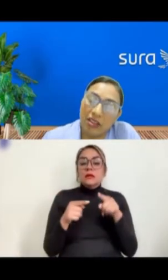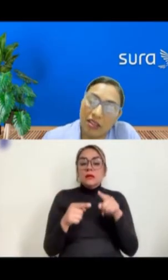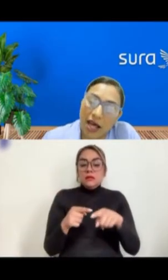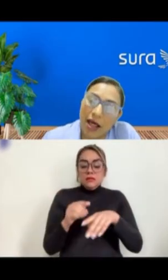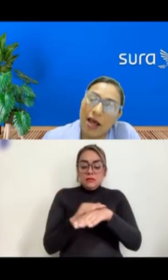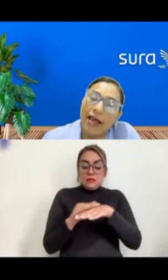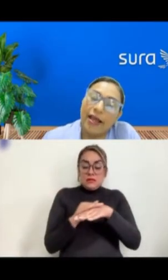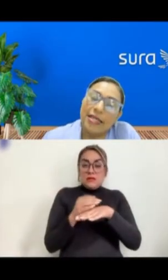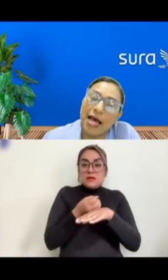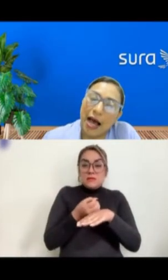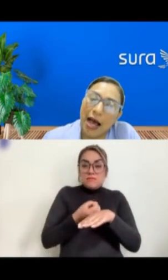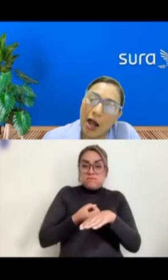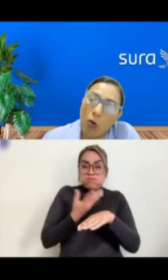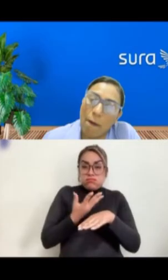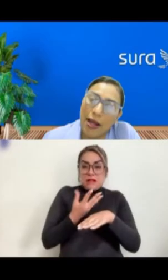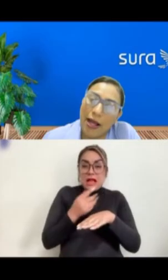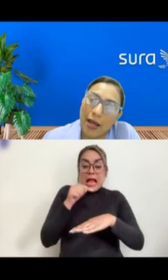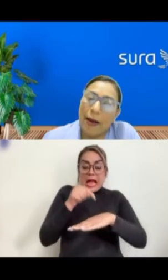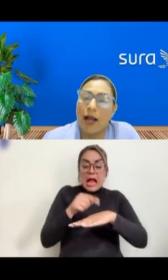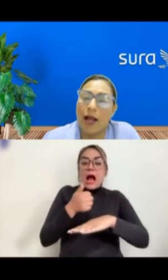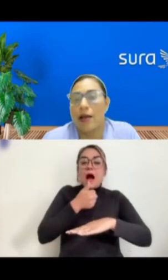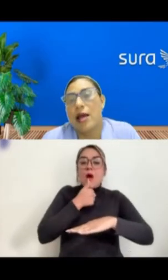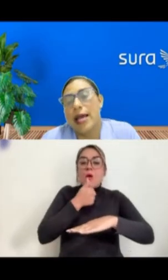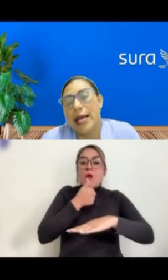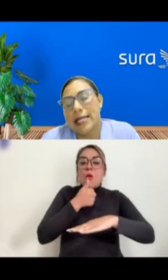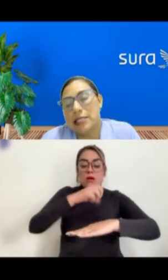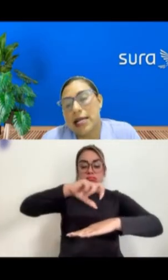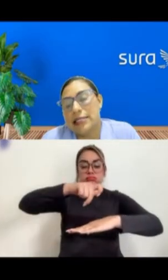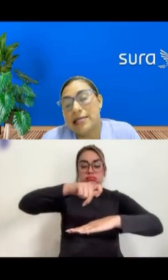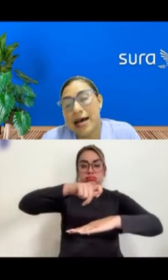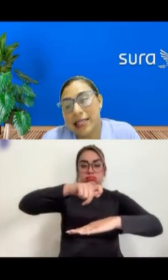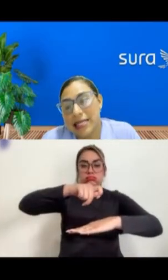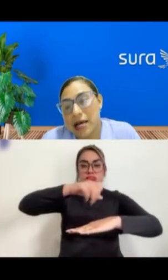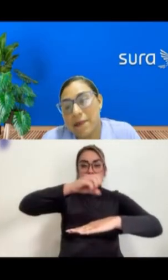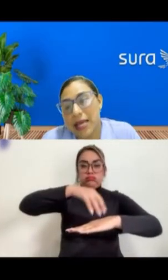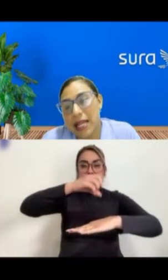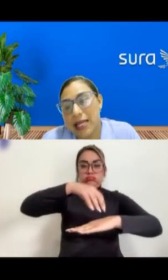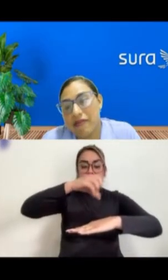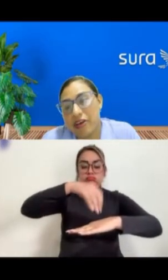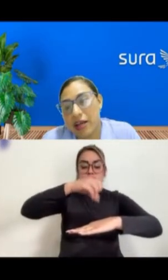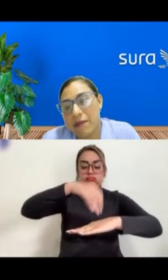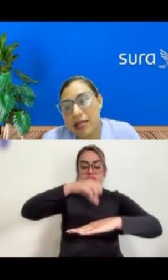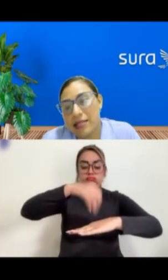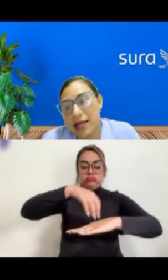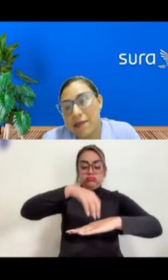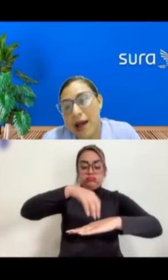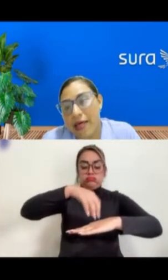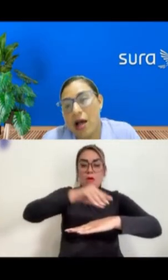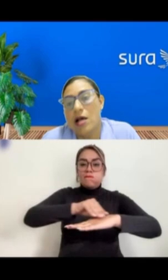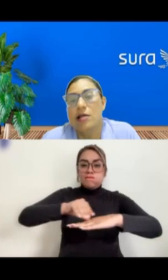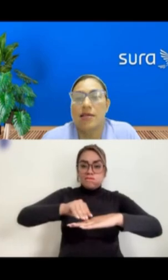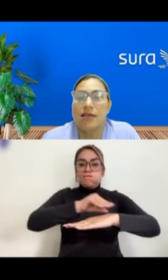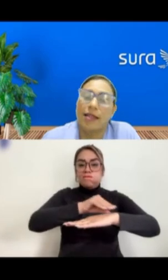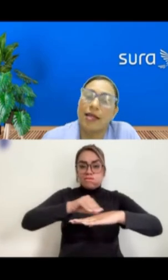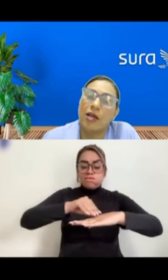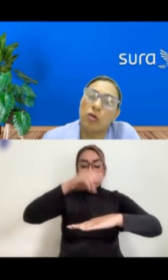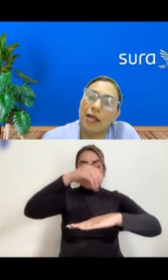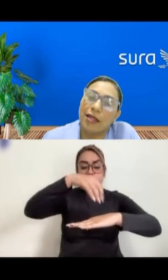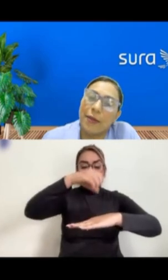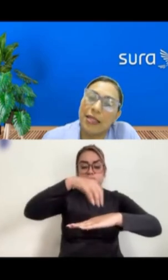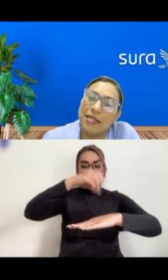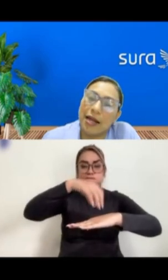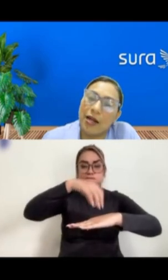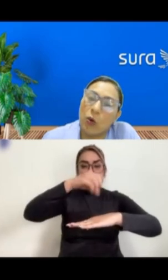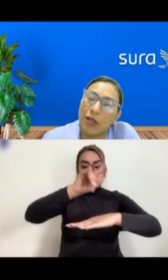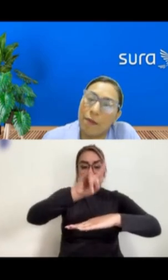parte que está afectada en esa agua. ¿Para qué? Para que se hidrate esa piel que está quemada, se hidrate